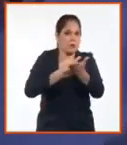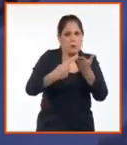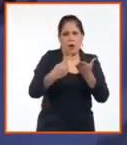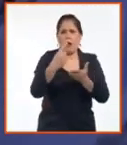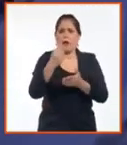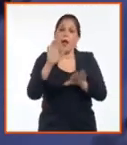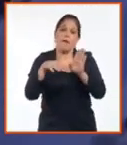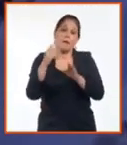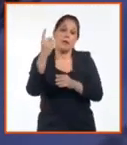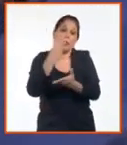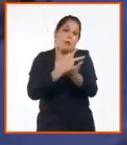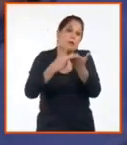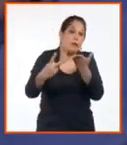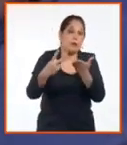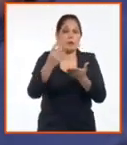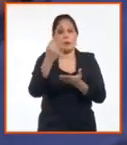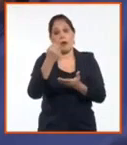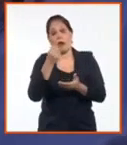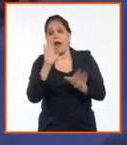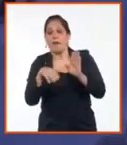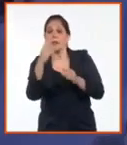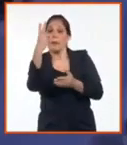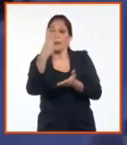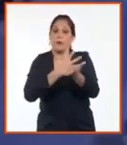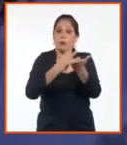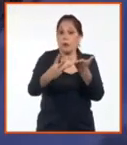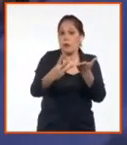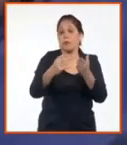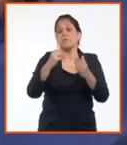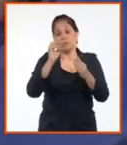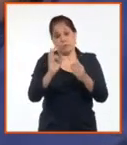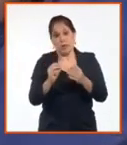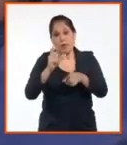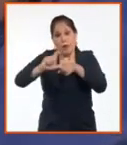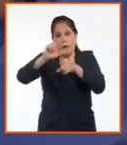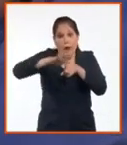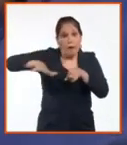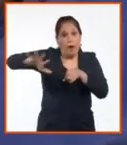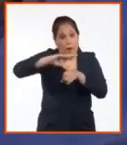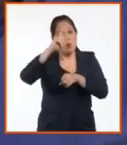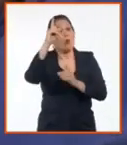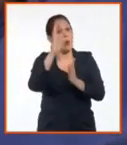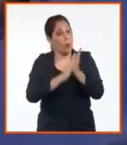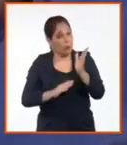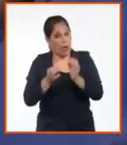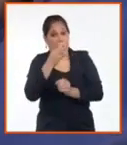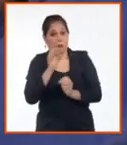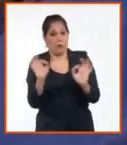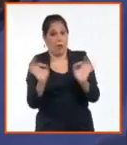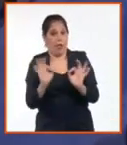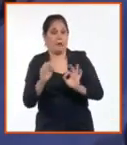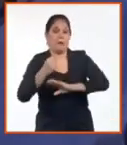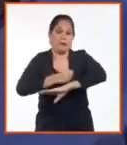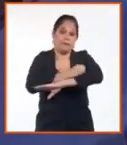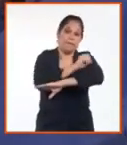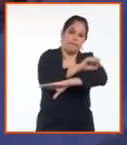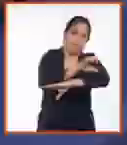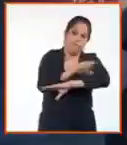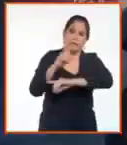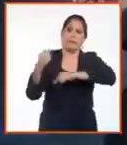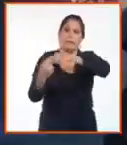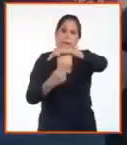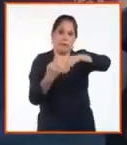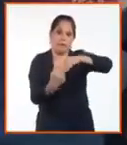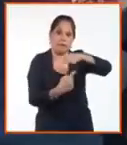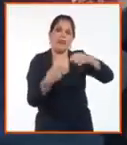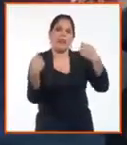10 15 21 días y en los lugares más intrincados puede llegar hasta un mes en el ciclo de distribución en las coberturas que está pactado